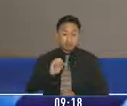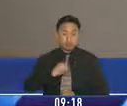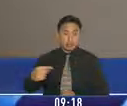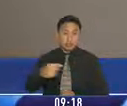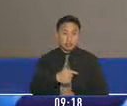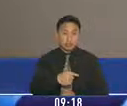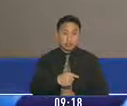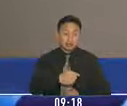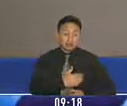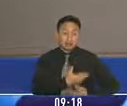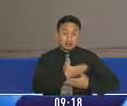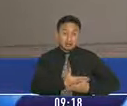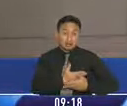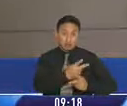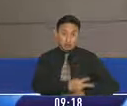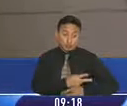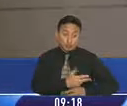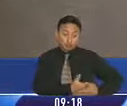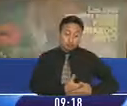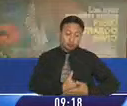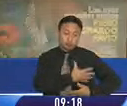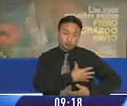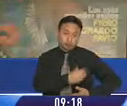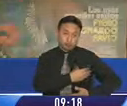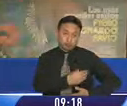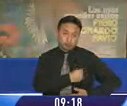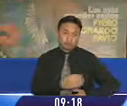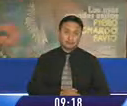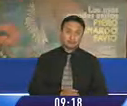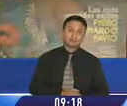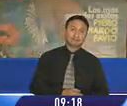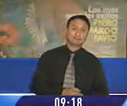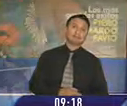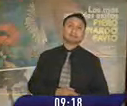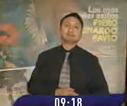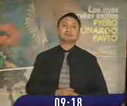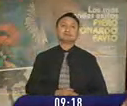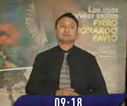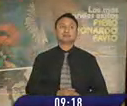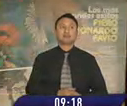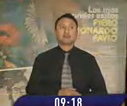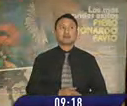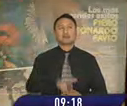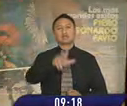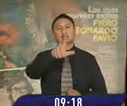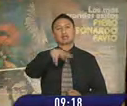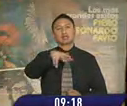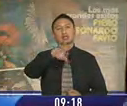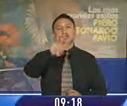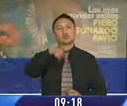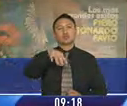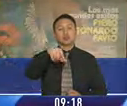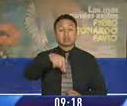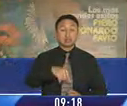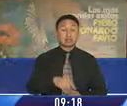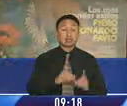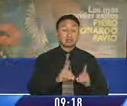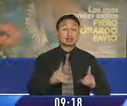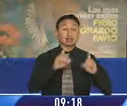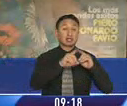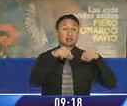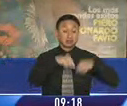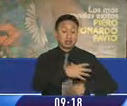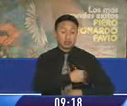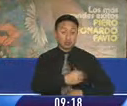al 100% al cuidado y nutrición de sus hijos. Alrededor de los 3 a 4 meses, las cifras de lactancia exclusiva sí